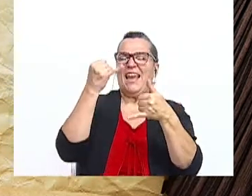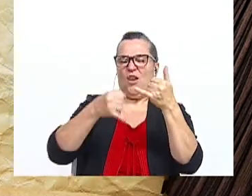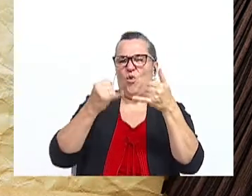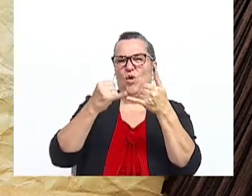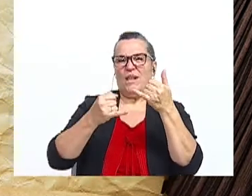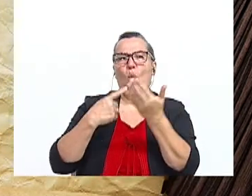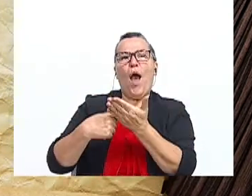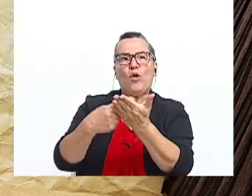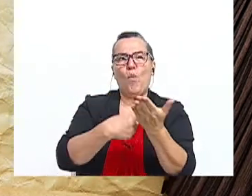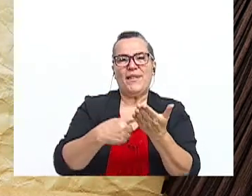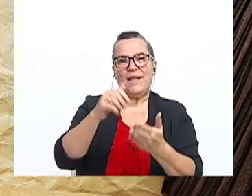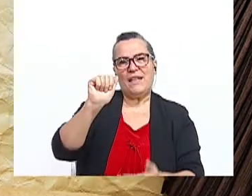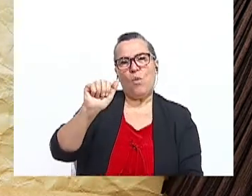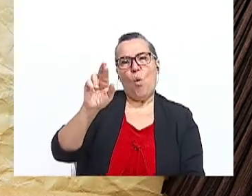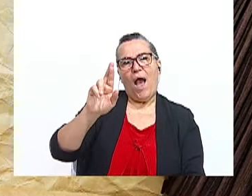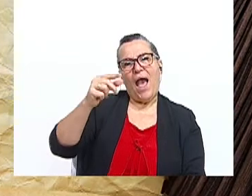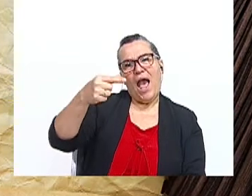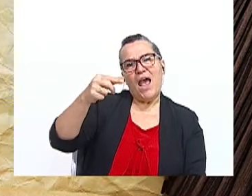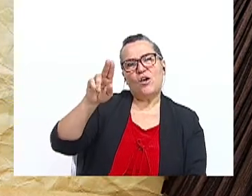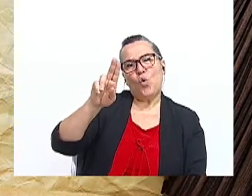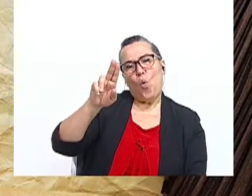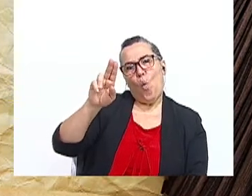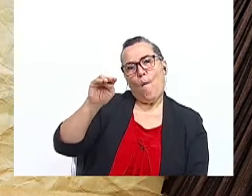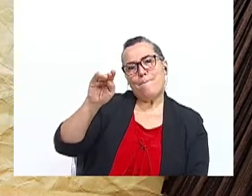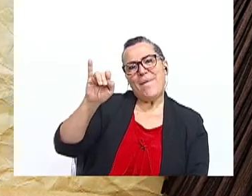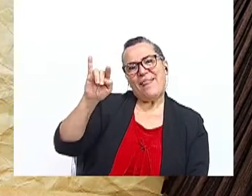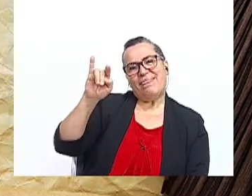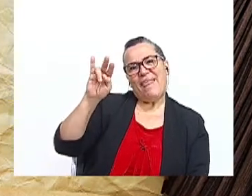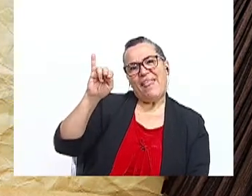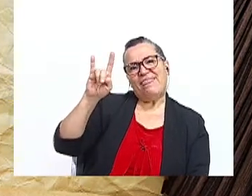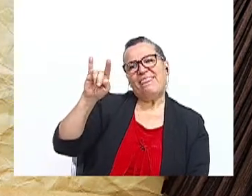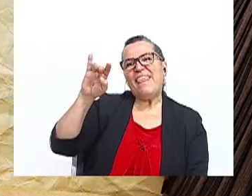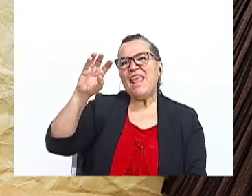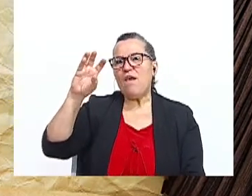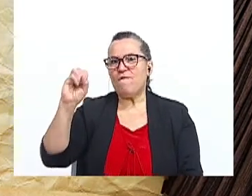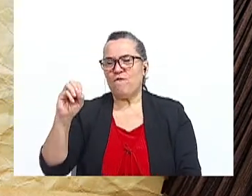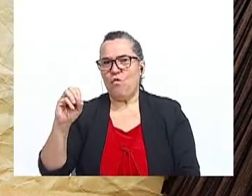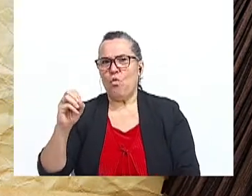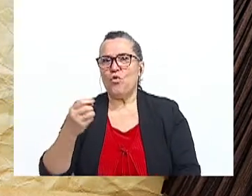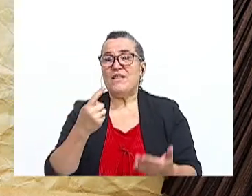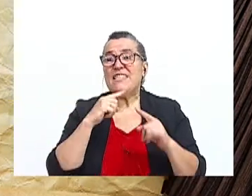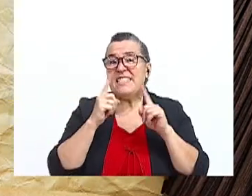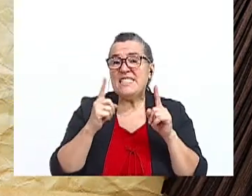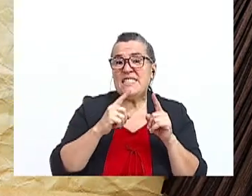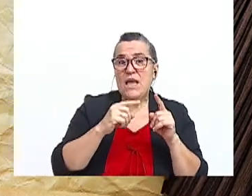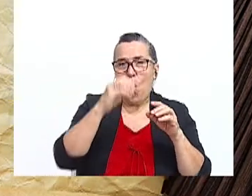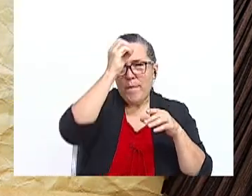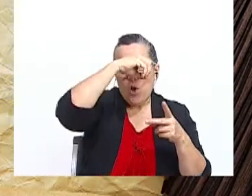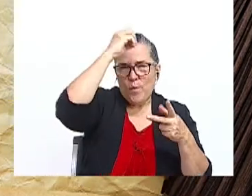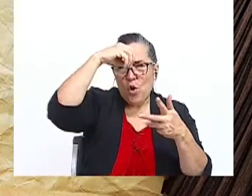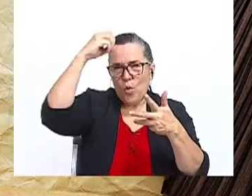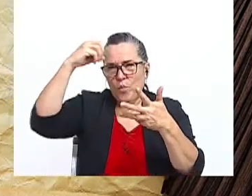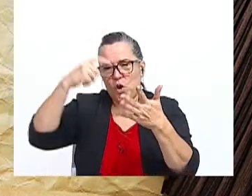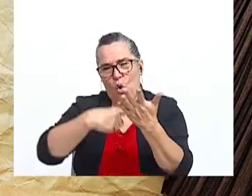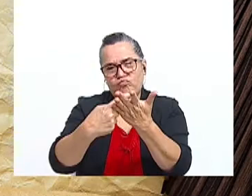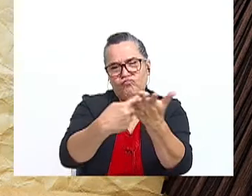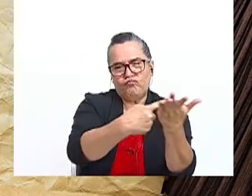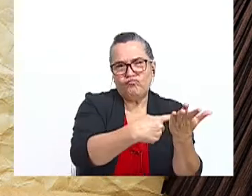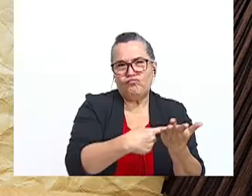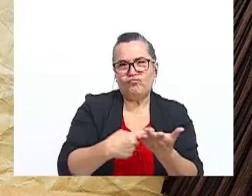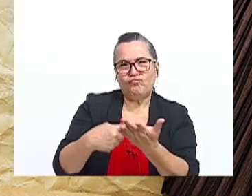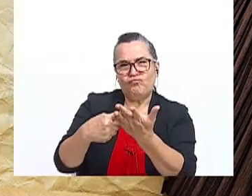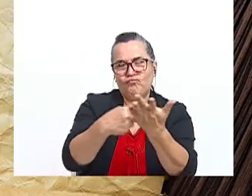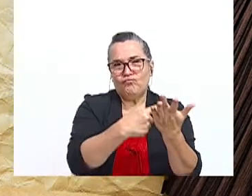es el argumentativo. ¿Sí? El que presenta varios argumentos para que podamos al